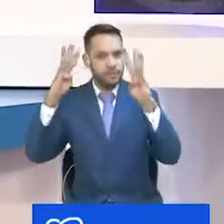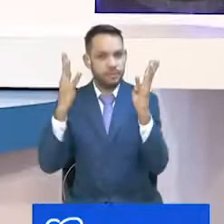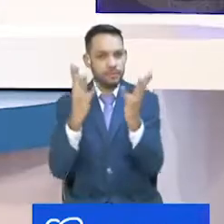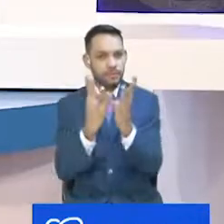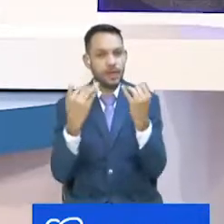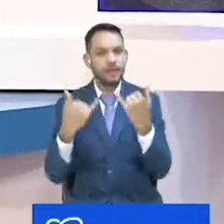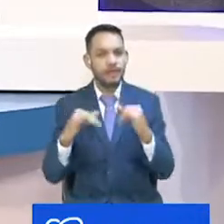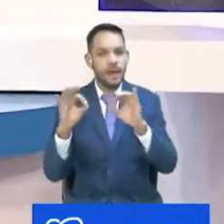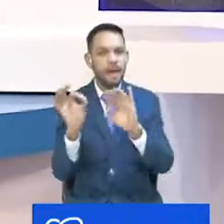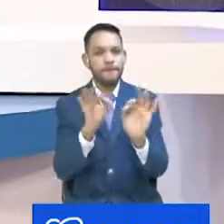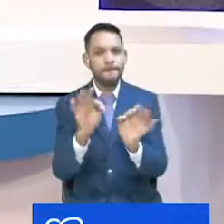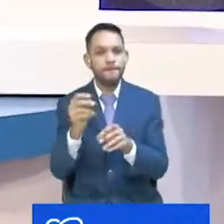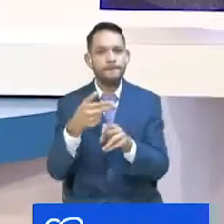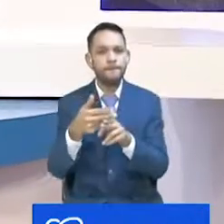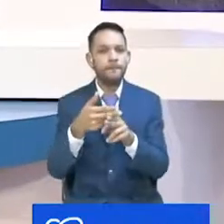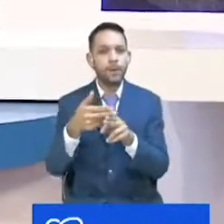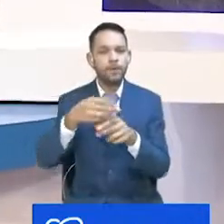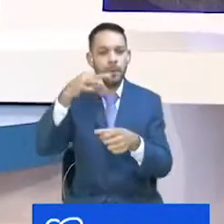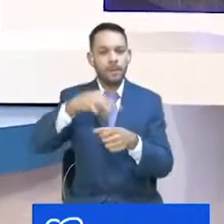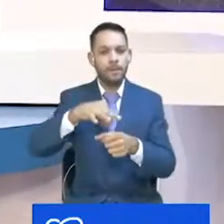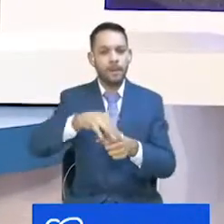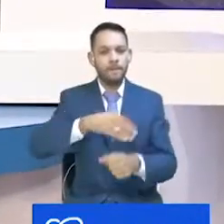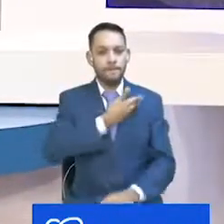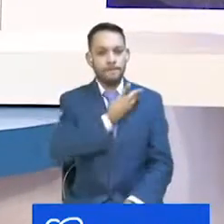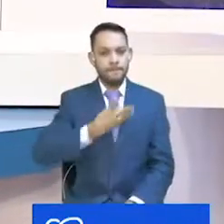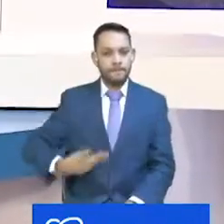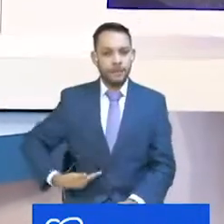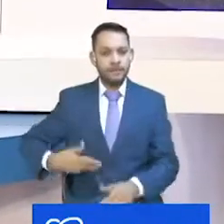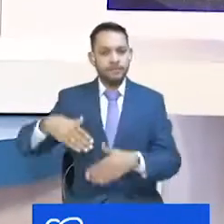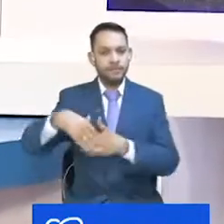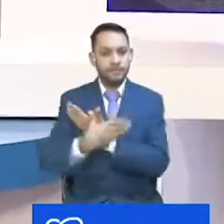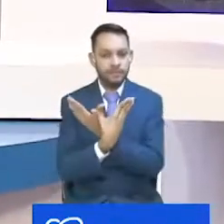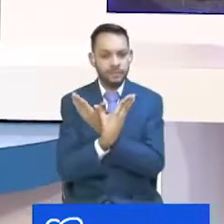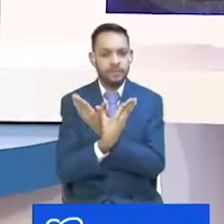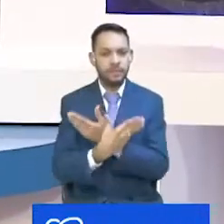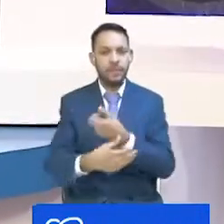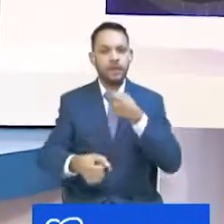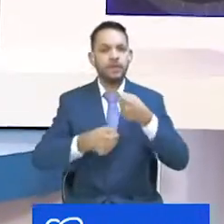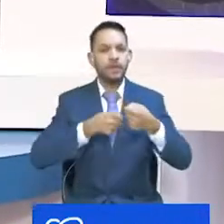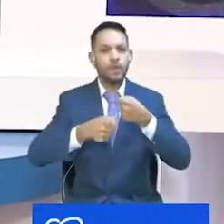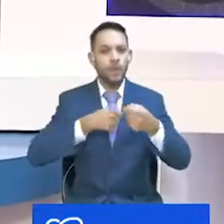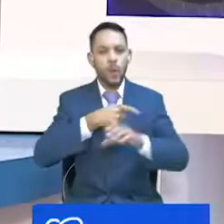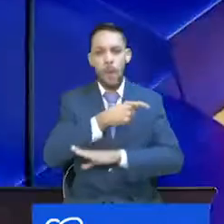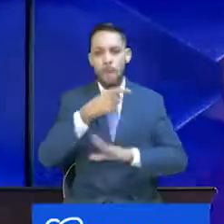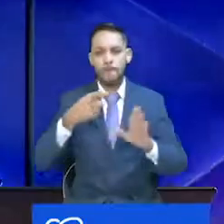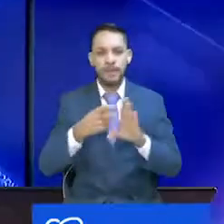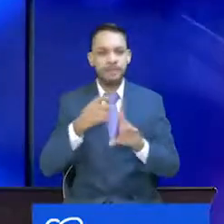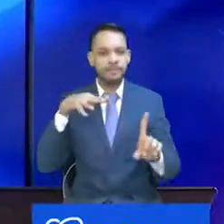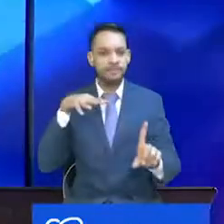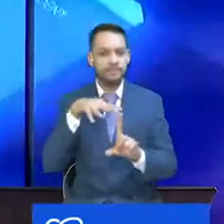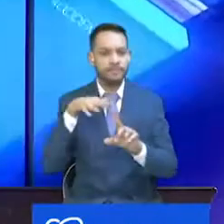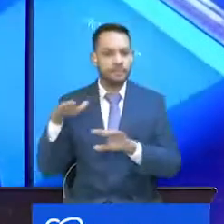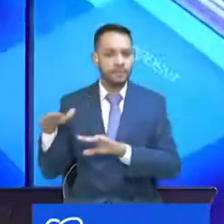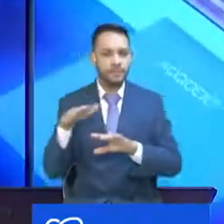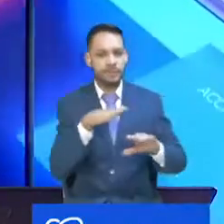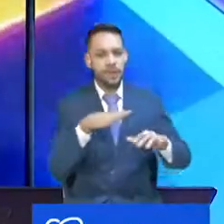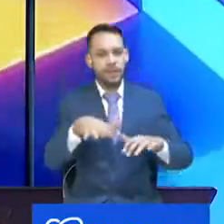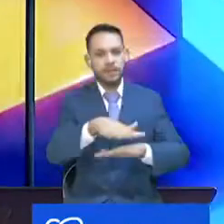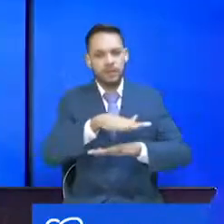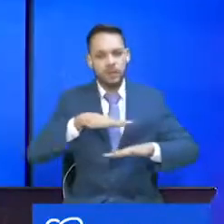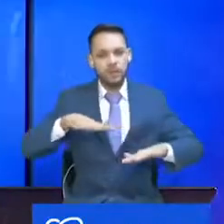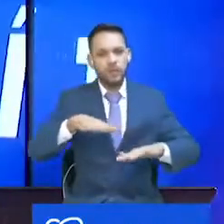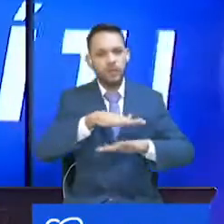para las presidenciales muy atentos porque el sistema informativa estará en este cubrimiento especial el eje cafetero tendrá su